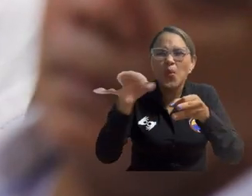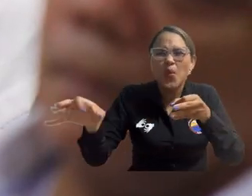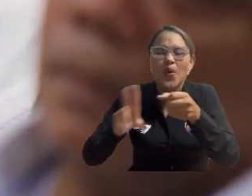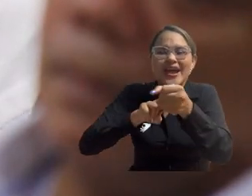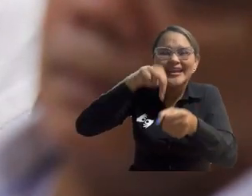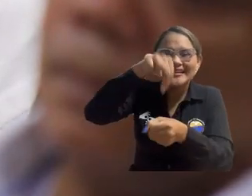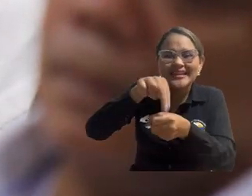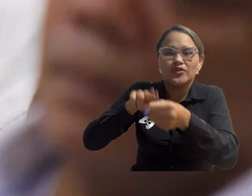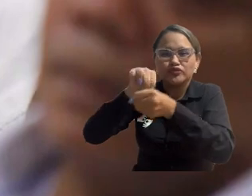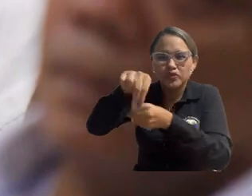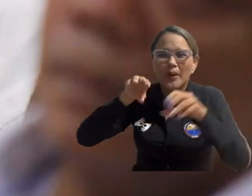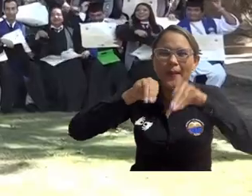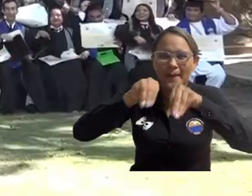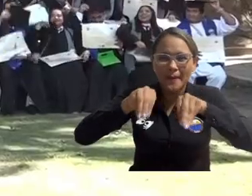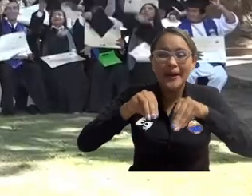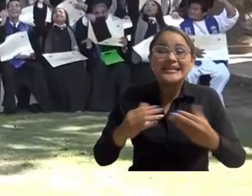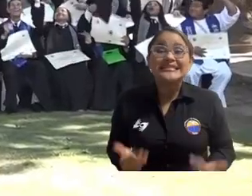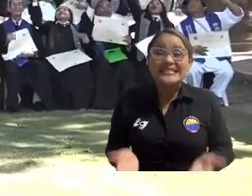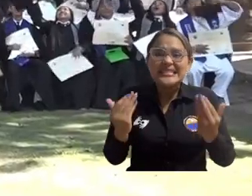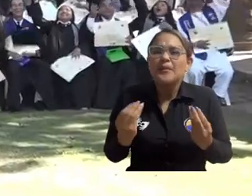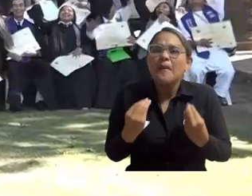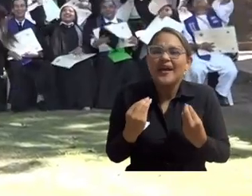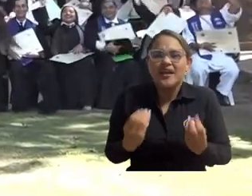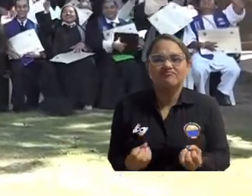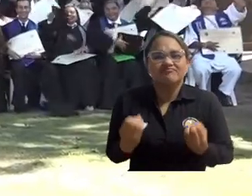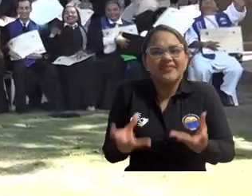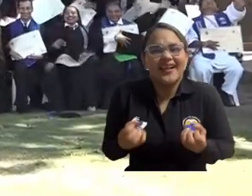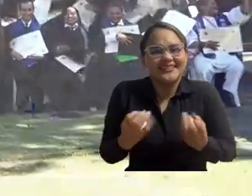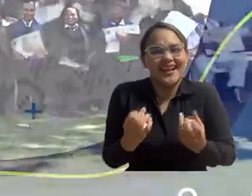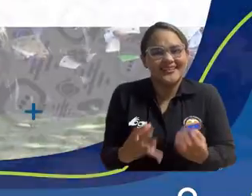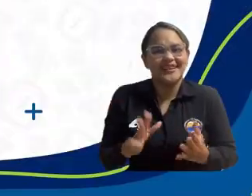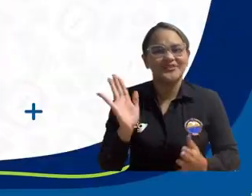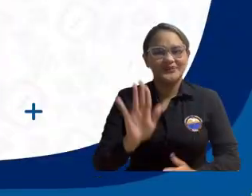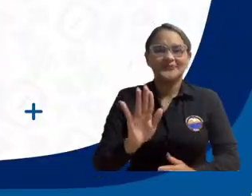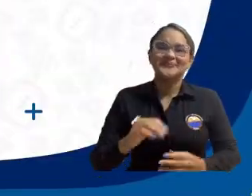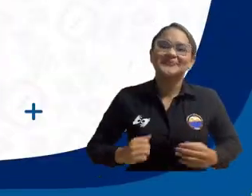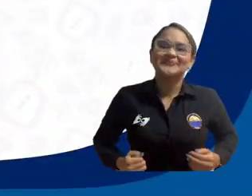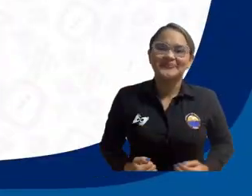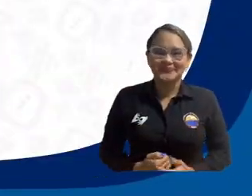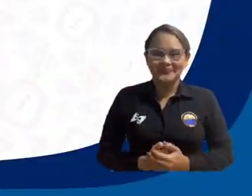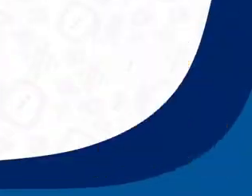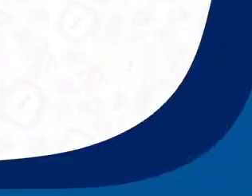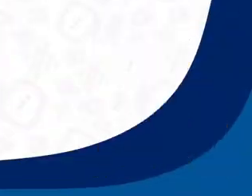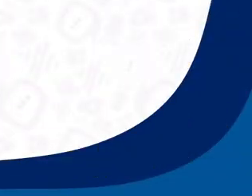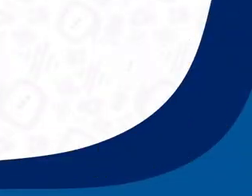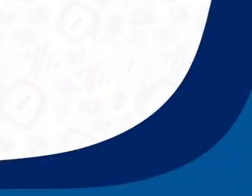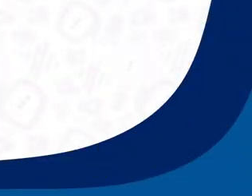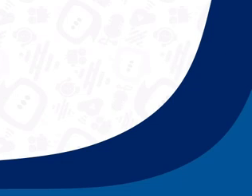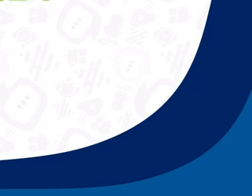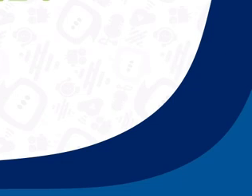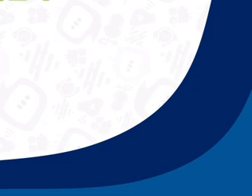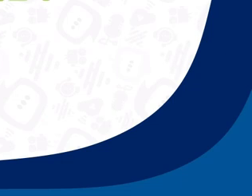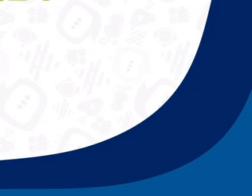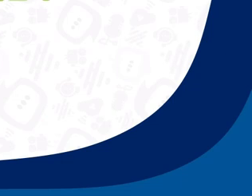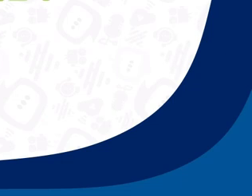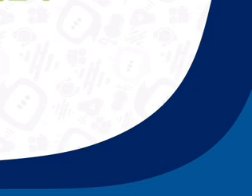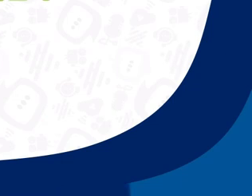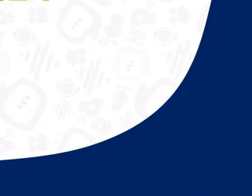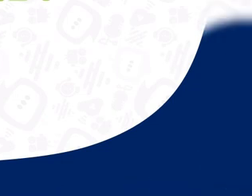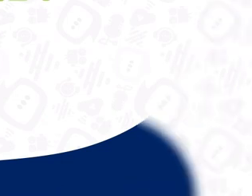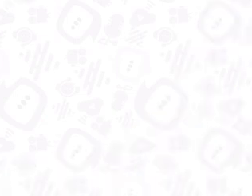espera contribuir a la construcción del sistema educativo indígena propio. Aún más incluyente e innovador.